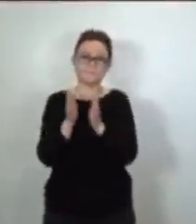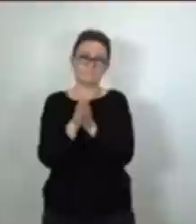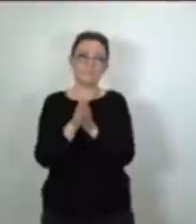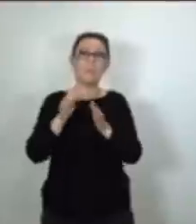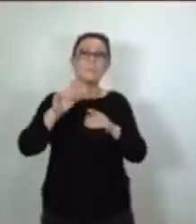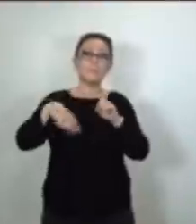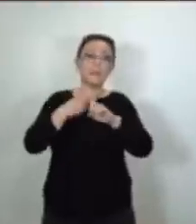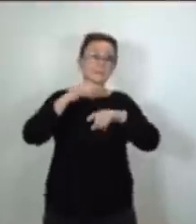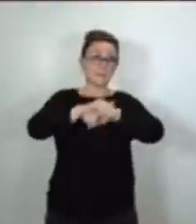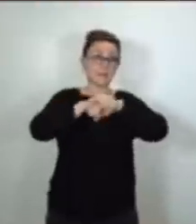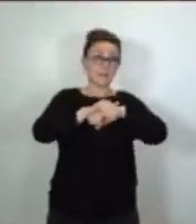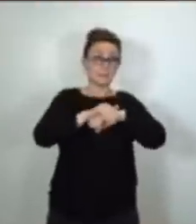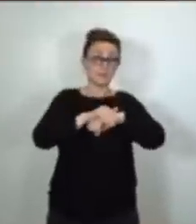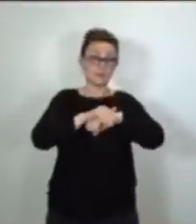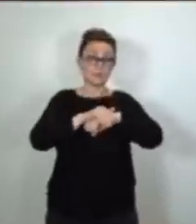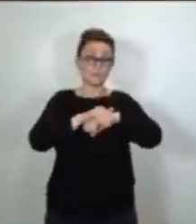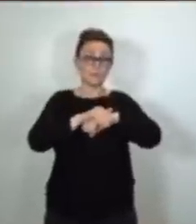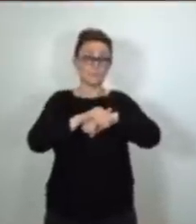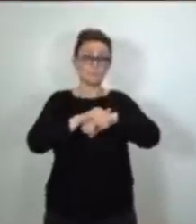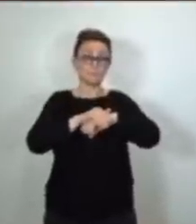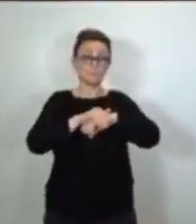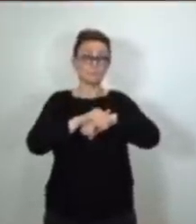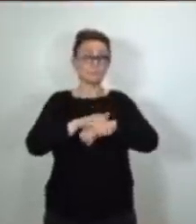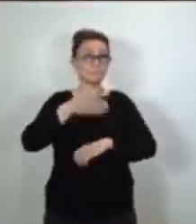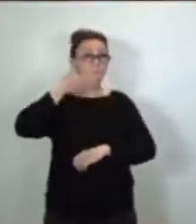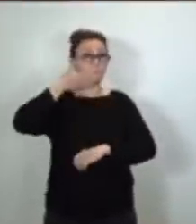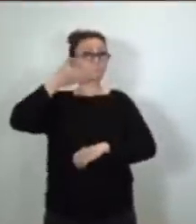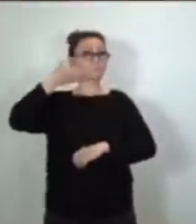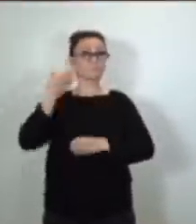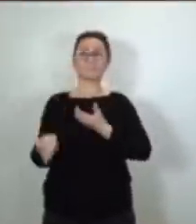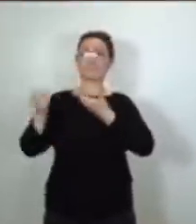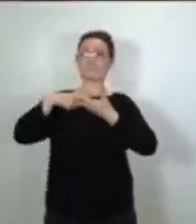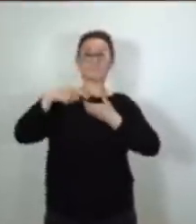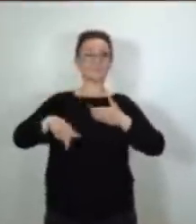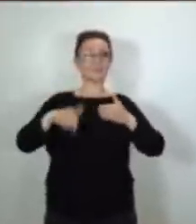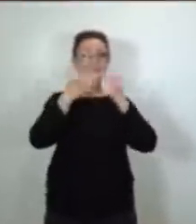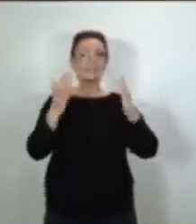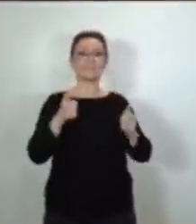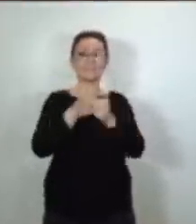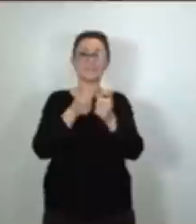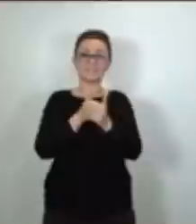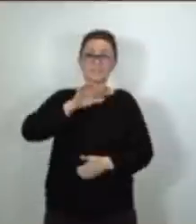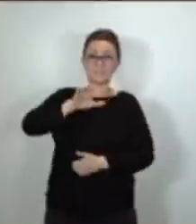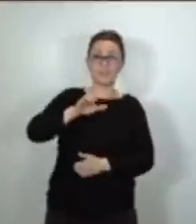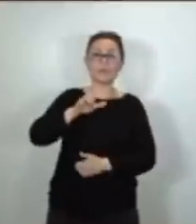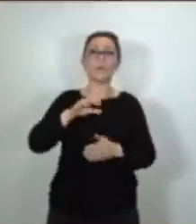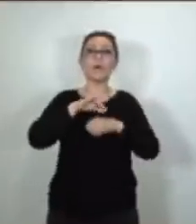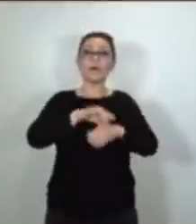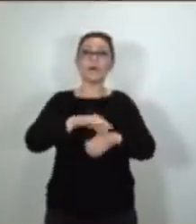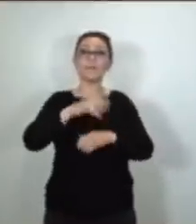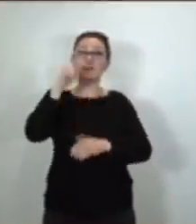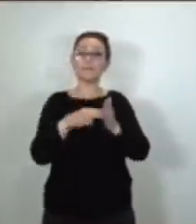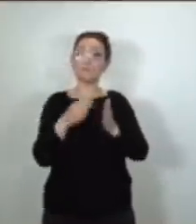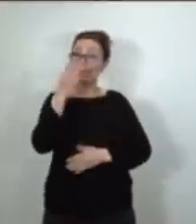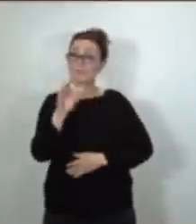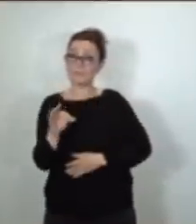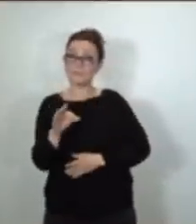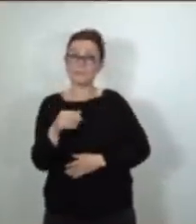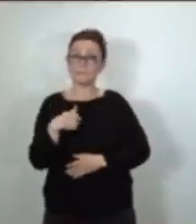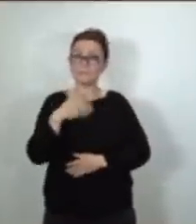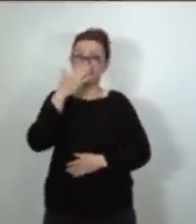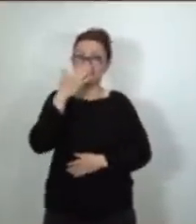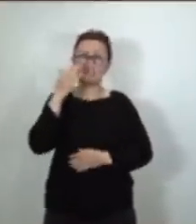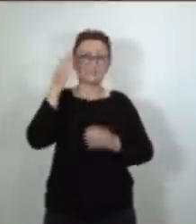amigo, que tenemos el honor de que se incorpore a esta casa como secretario de Estado para la Agenda 2030 y que me consta que vas a